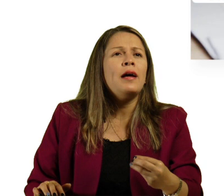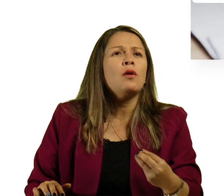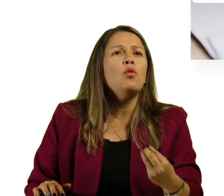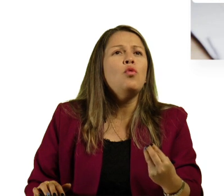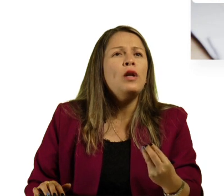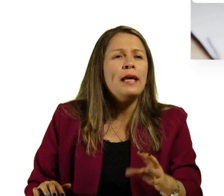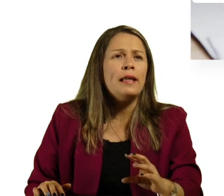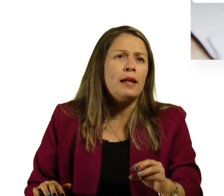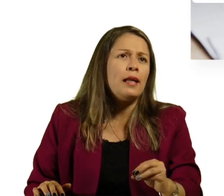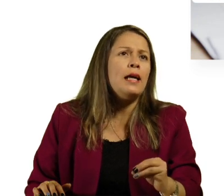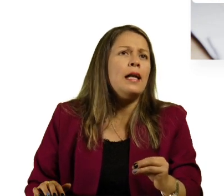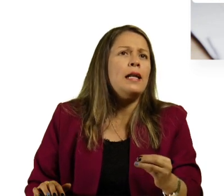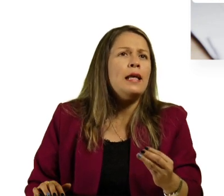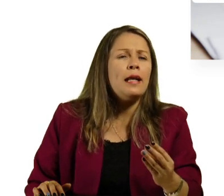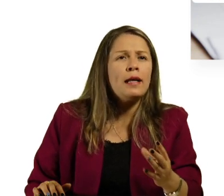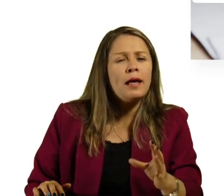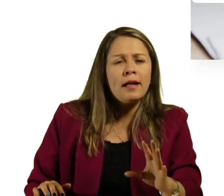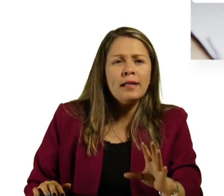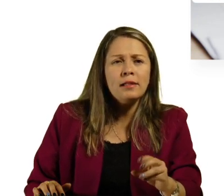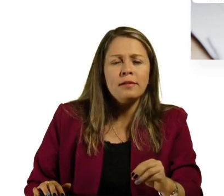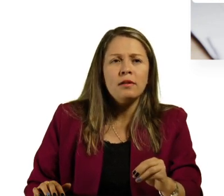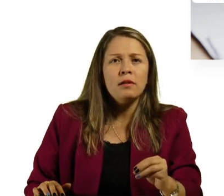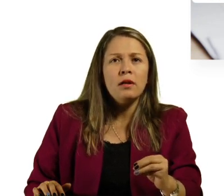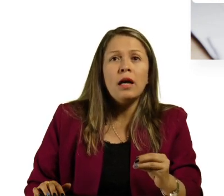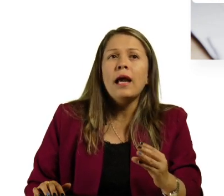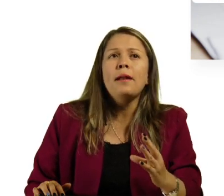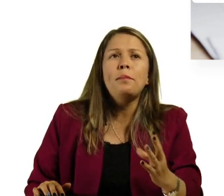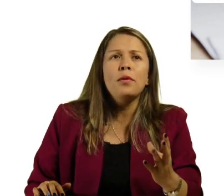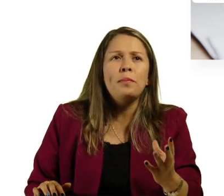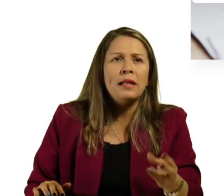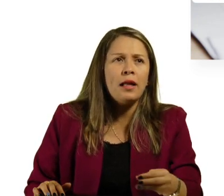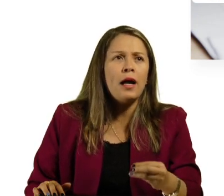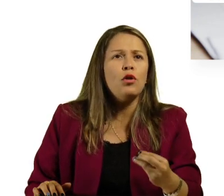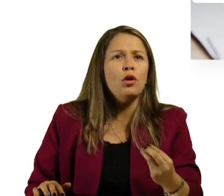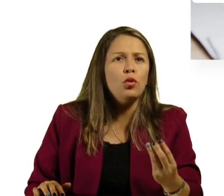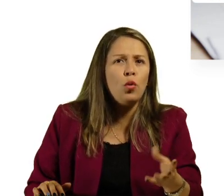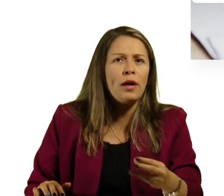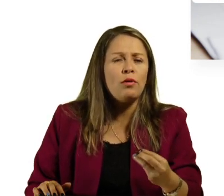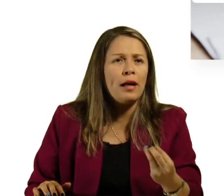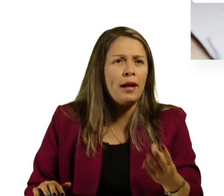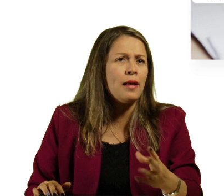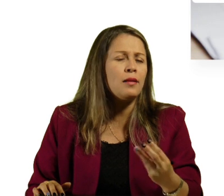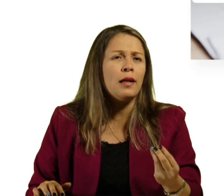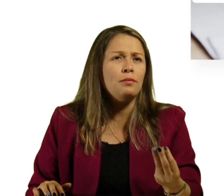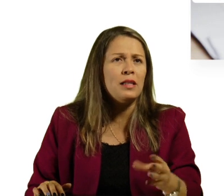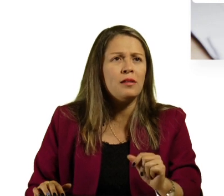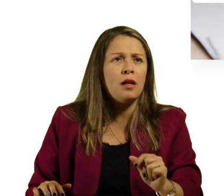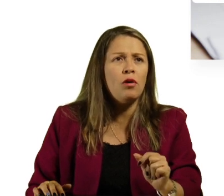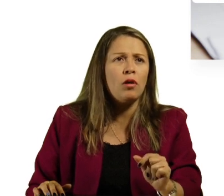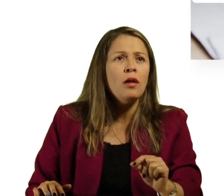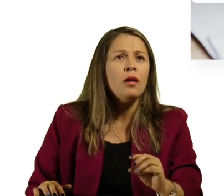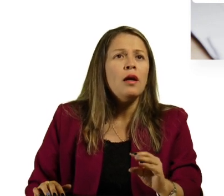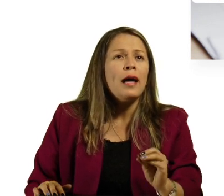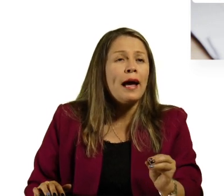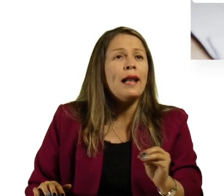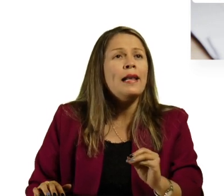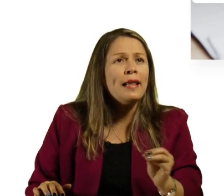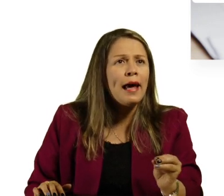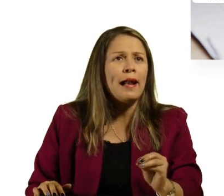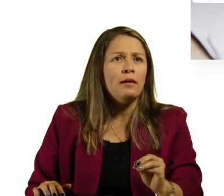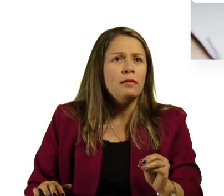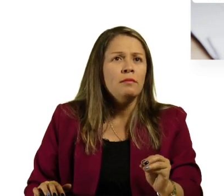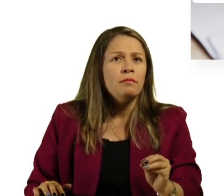debe haber un líder. ¿Y el líder quién es? El propietario, el dueño, el gerente, el administrador.